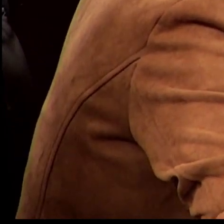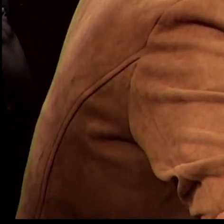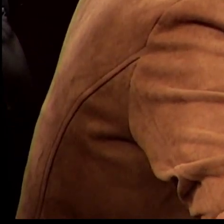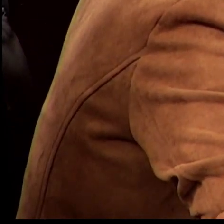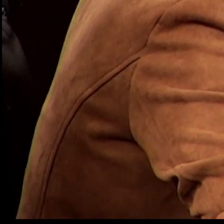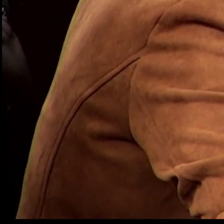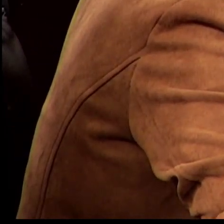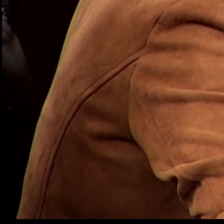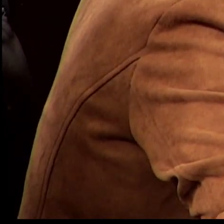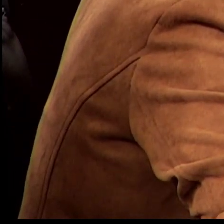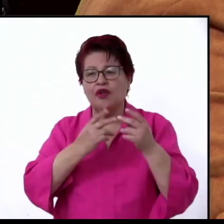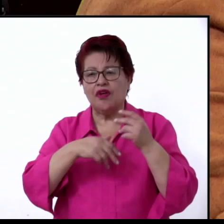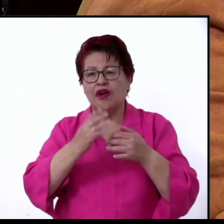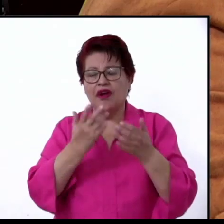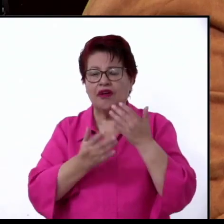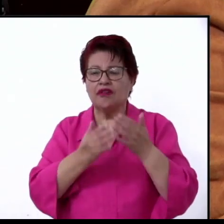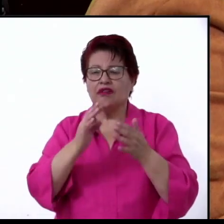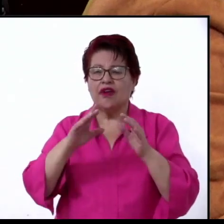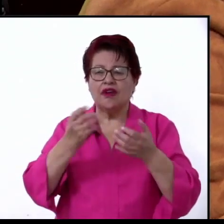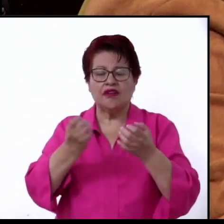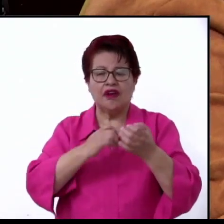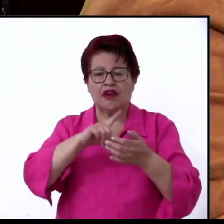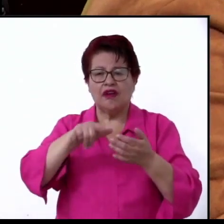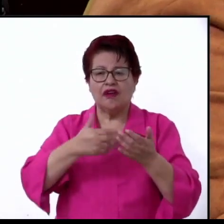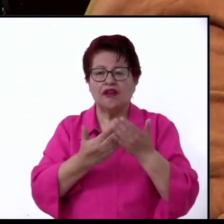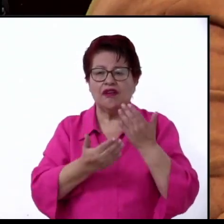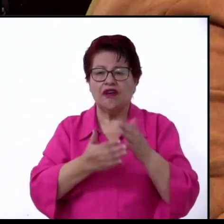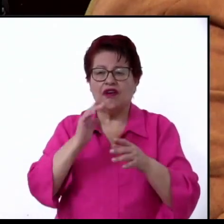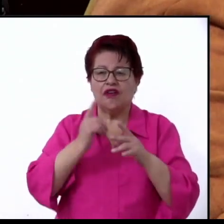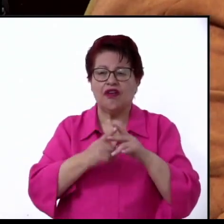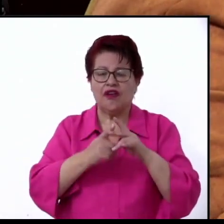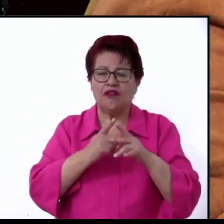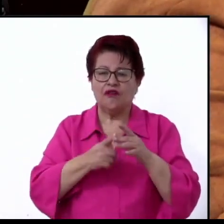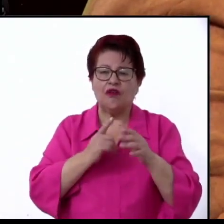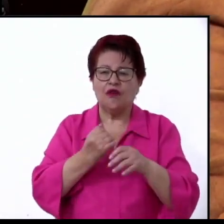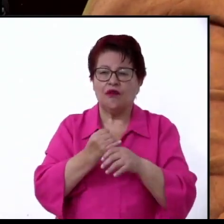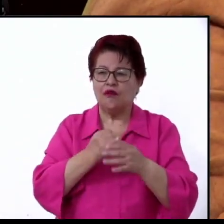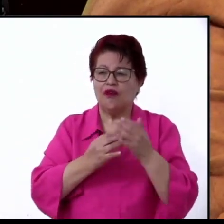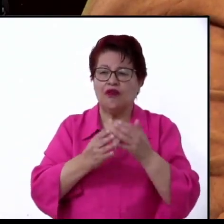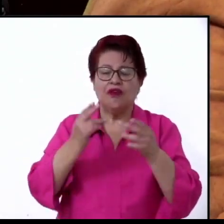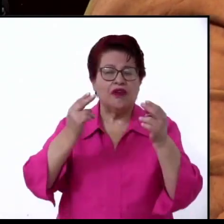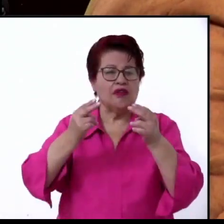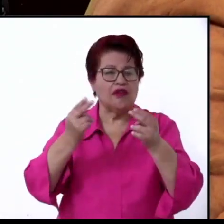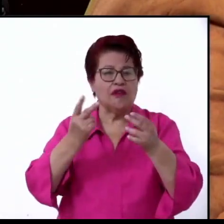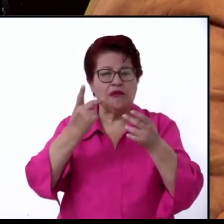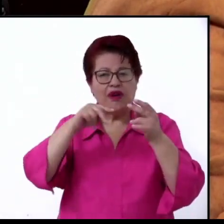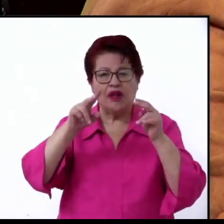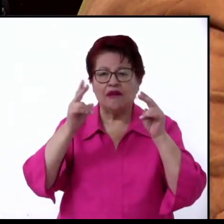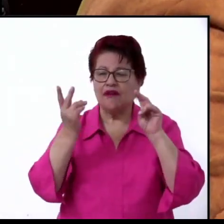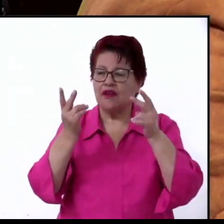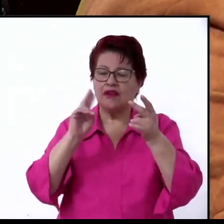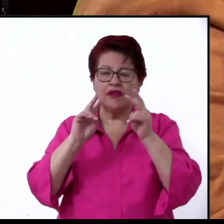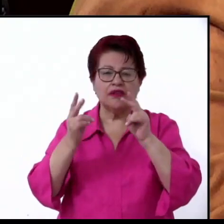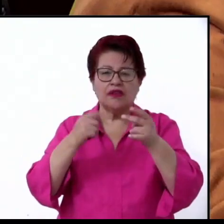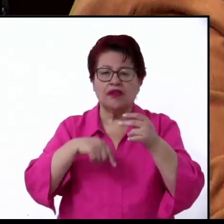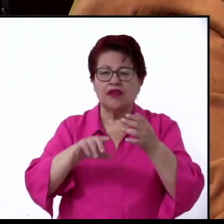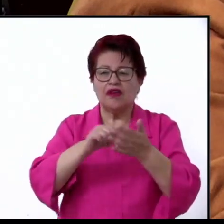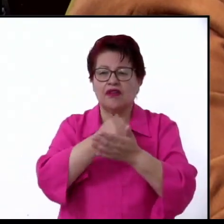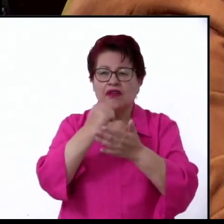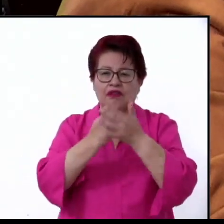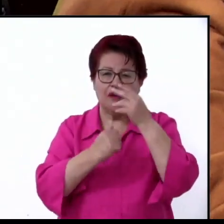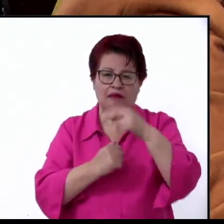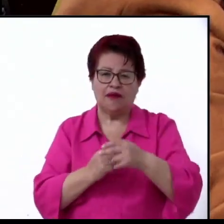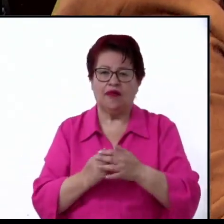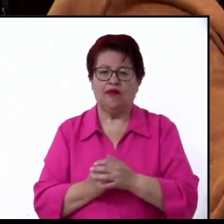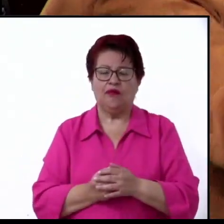haya podido llevarse a cabo este ejercicio de rendición de cuentas tan necesario para las vecinas y vecinos de esta ciudad.